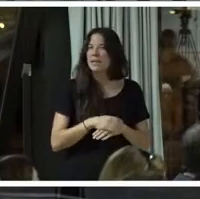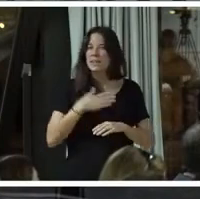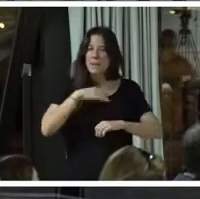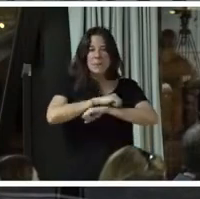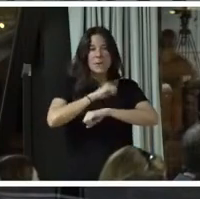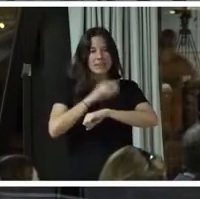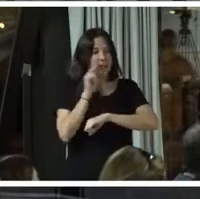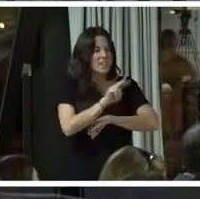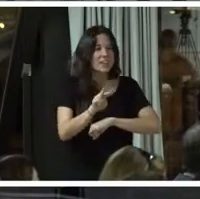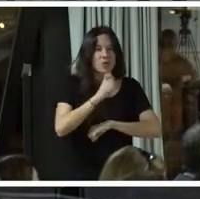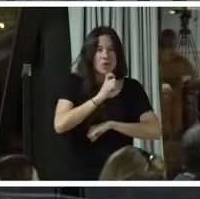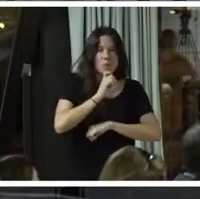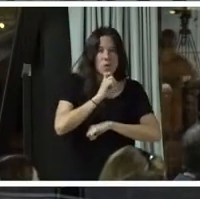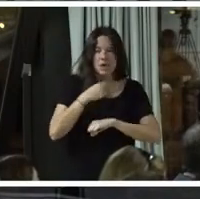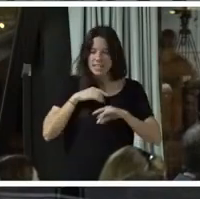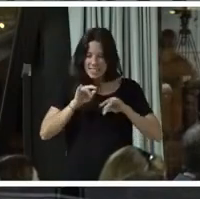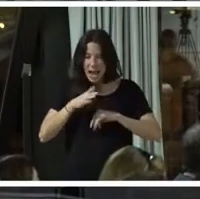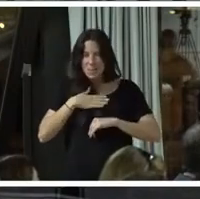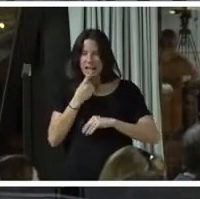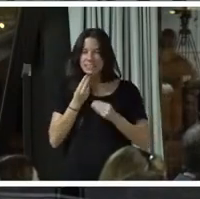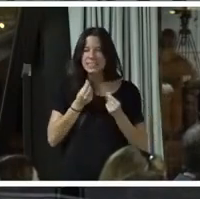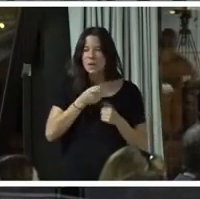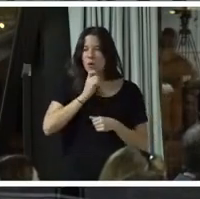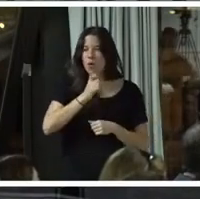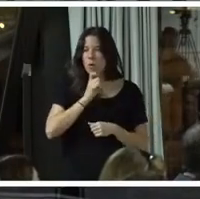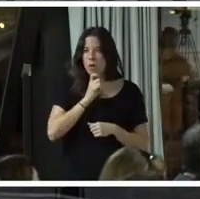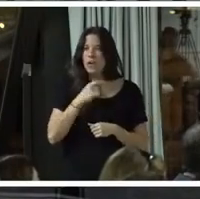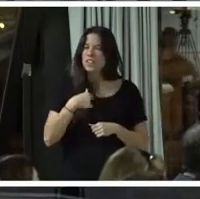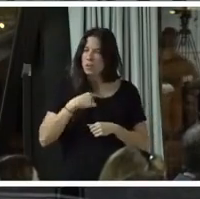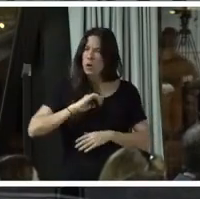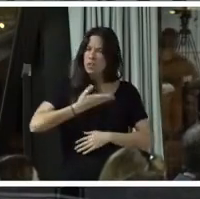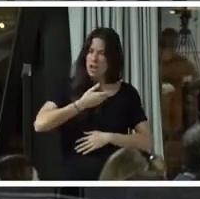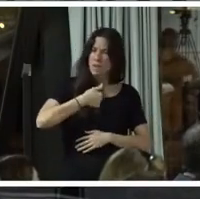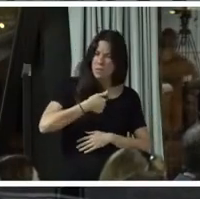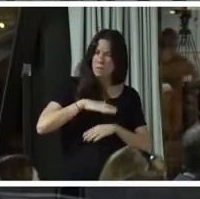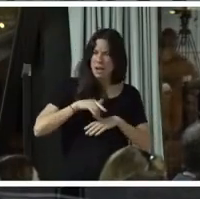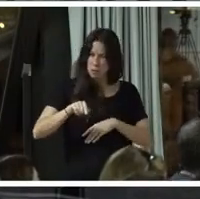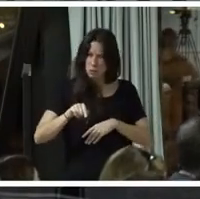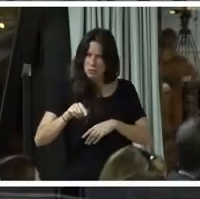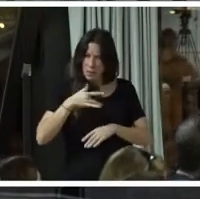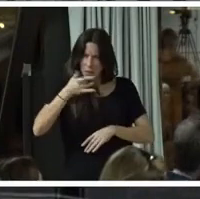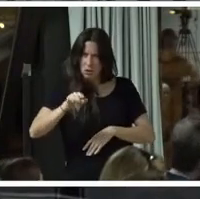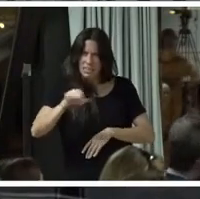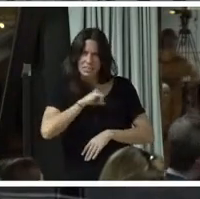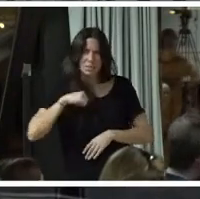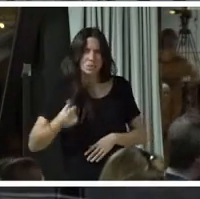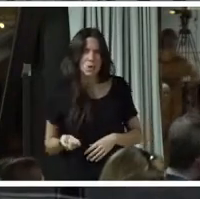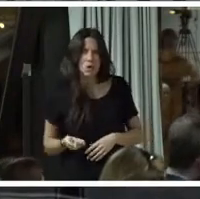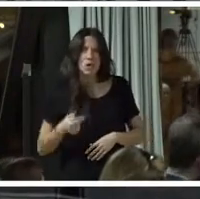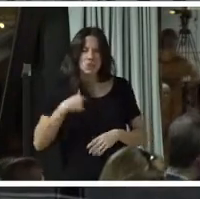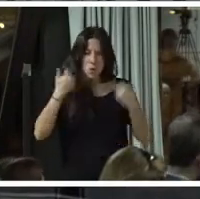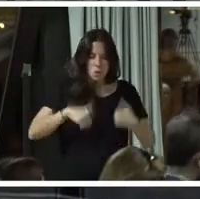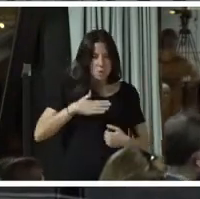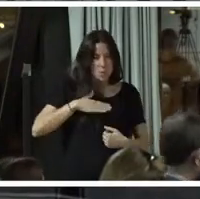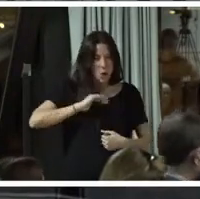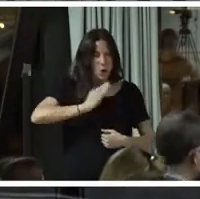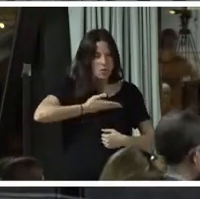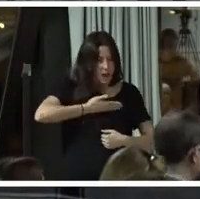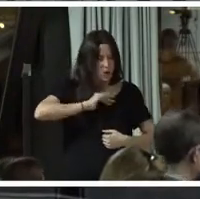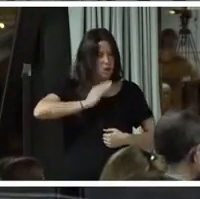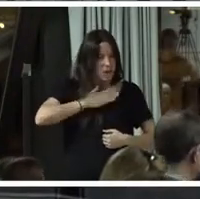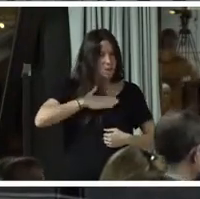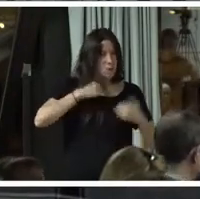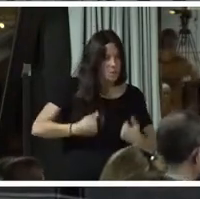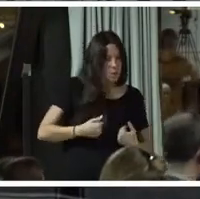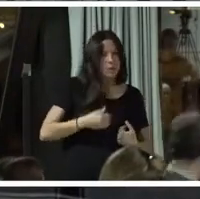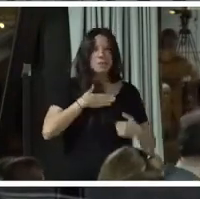ventana cómo sabe mi sal debo condenarme un poco para que te perdones a ti mismo debo condenar mi cuerpo mi